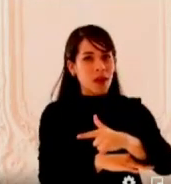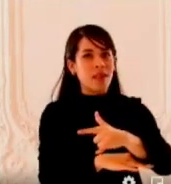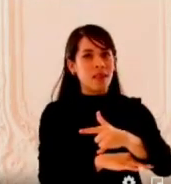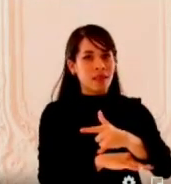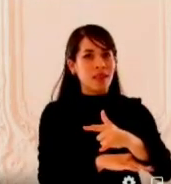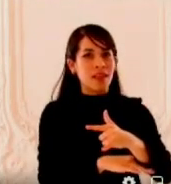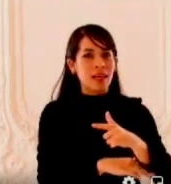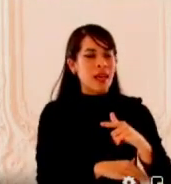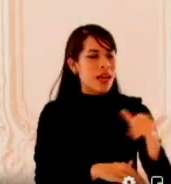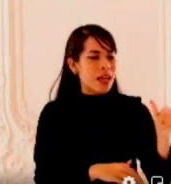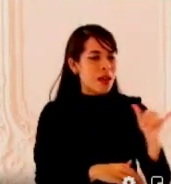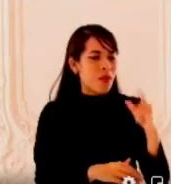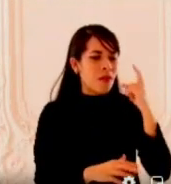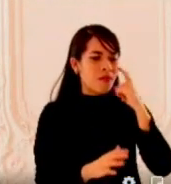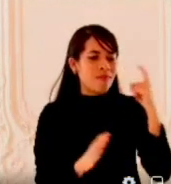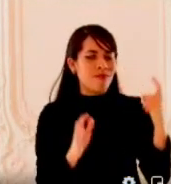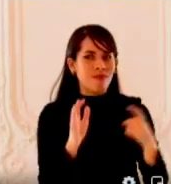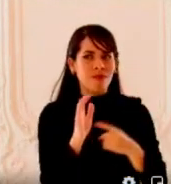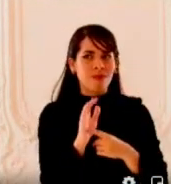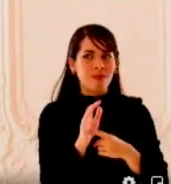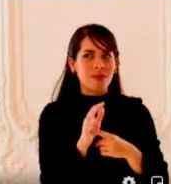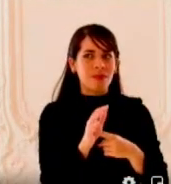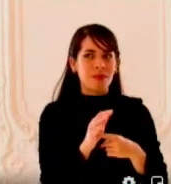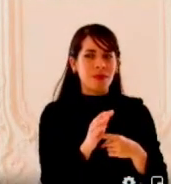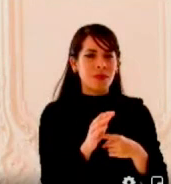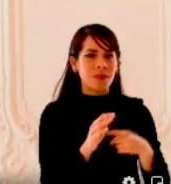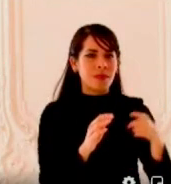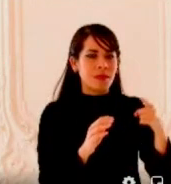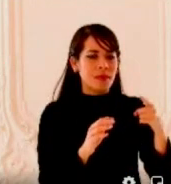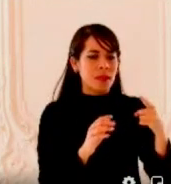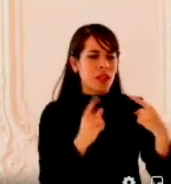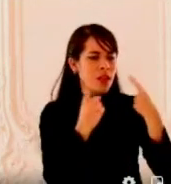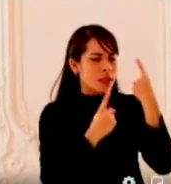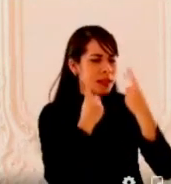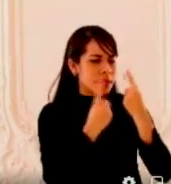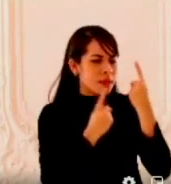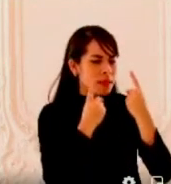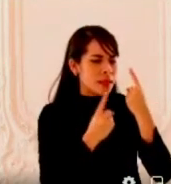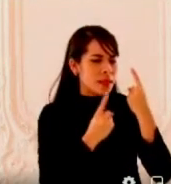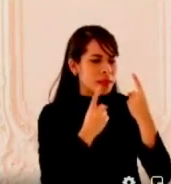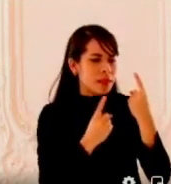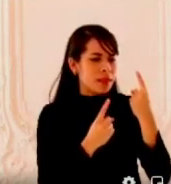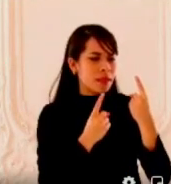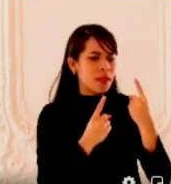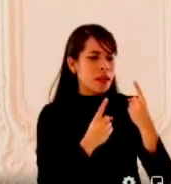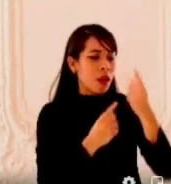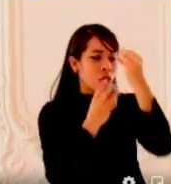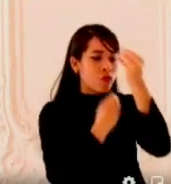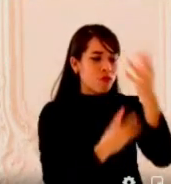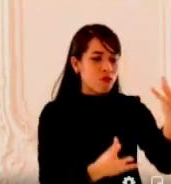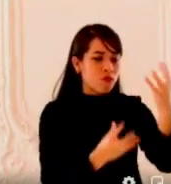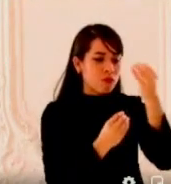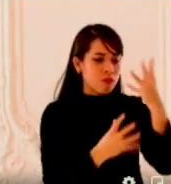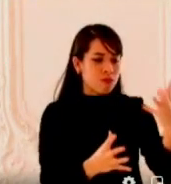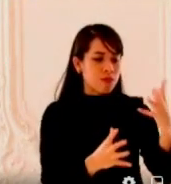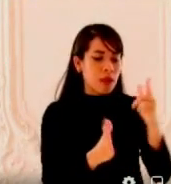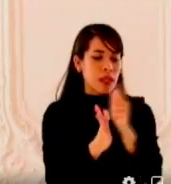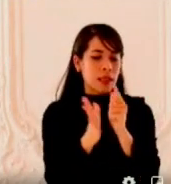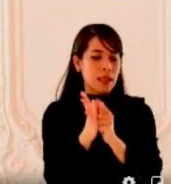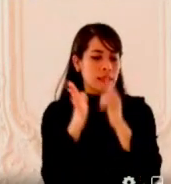mencionado la posibilidad de una P3. Ahí lo que yo, mi visión, y así se le ha expresado al licenciado